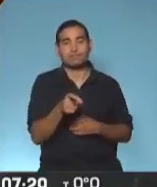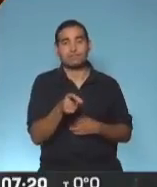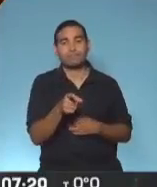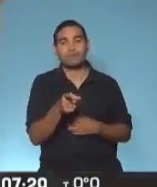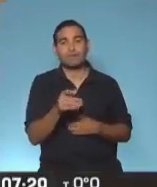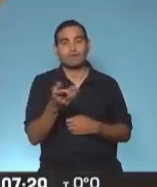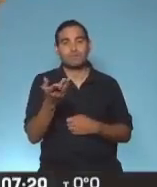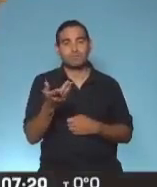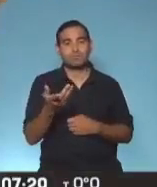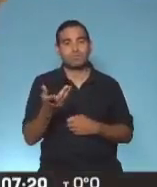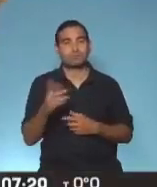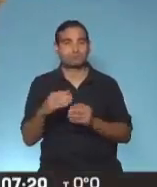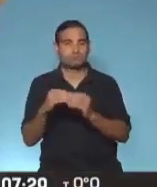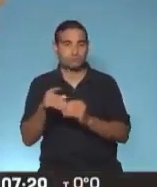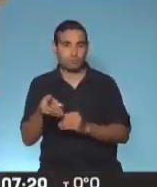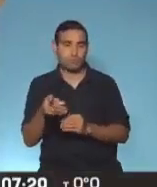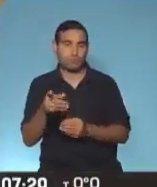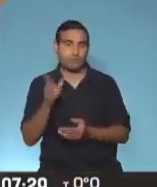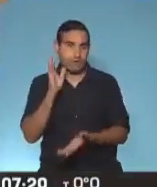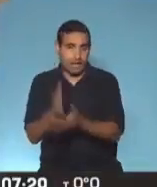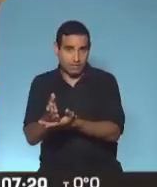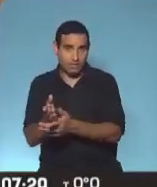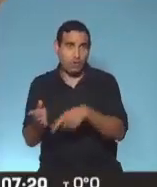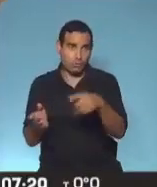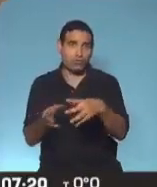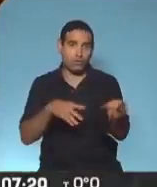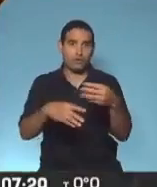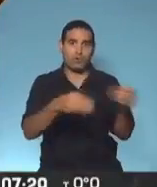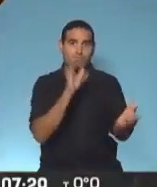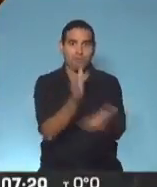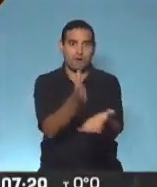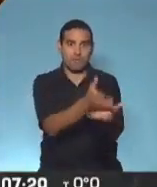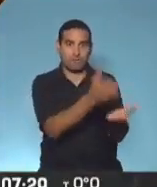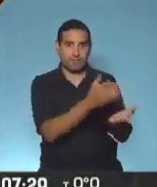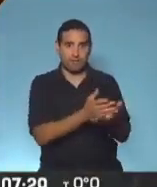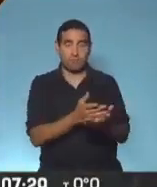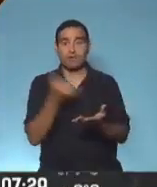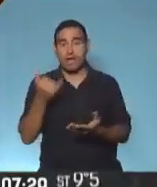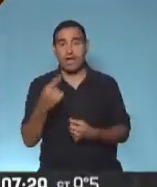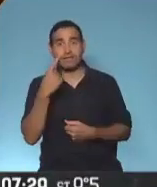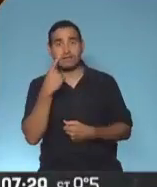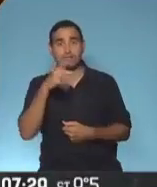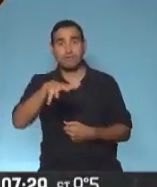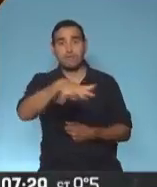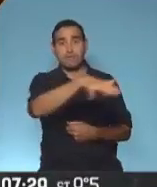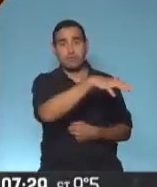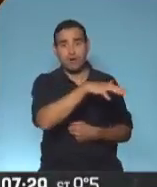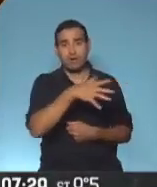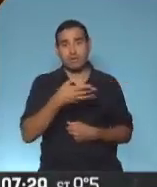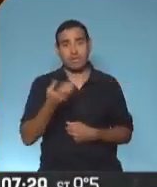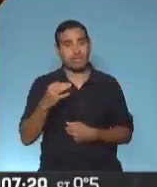caso ejemplificador. Digo porque se empieza a hablar de aperturas en algunos distritos. Bueno, si es que hay aperturas, todos